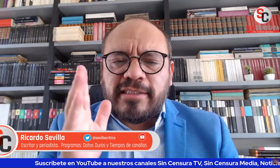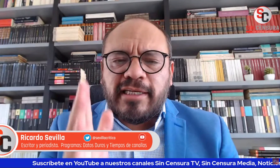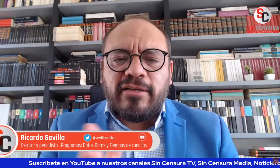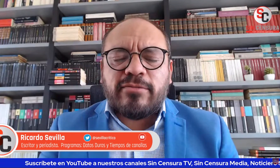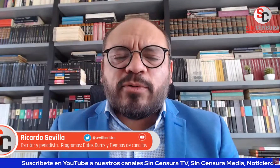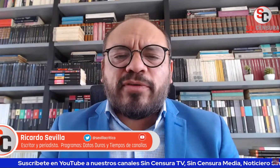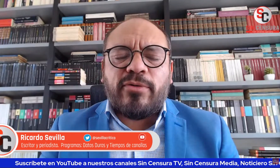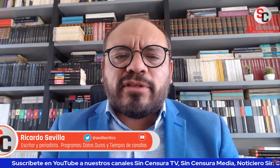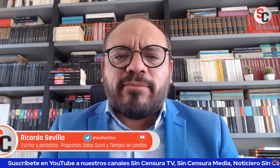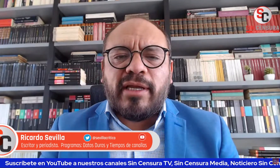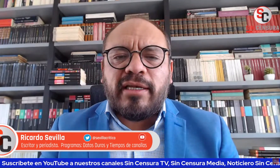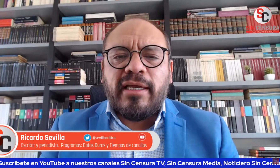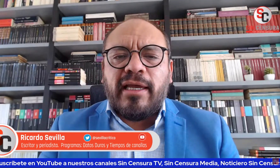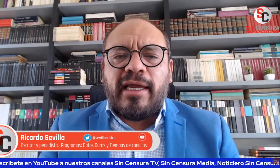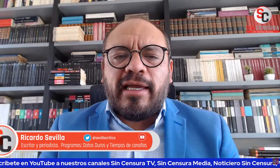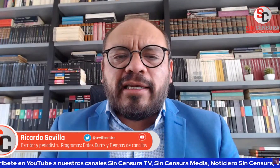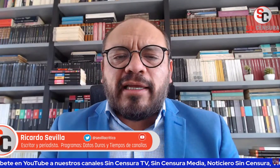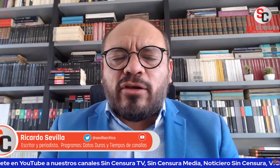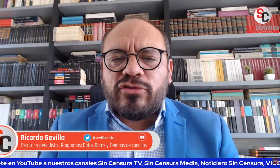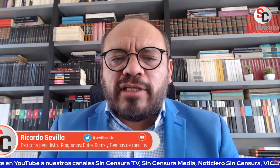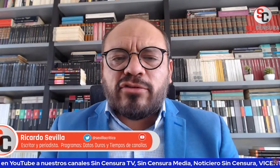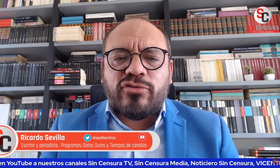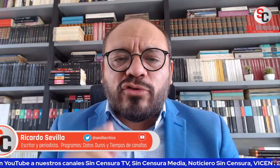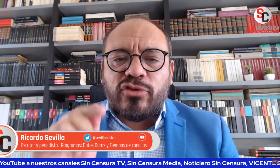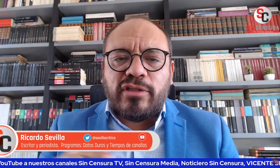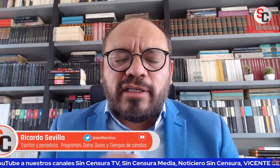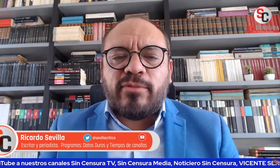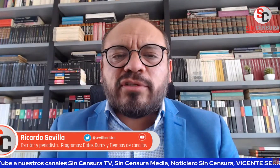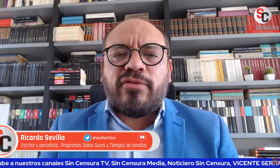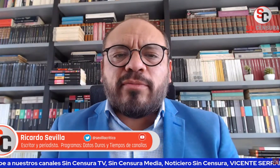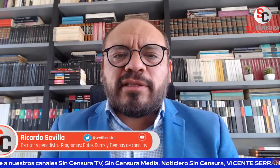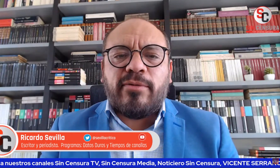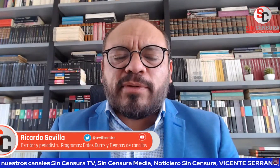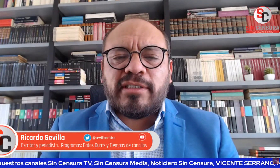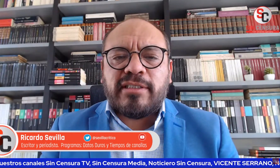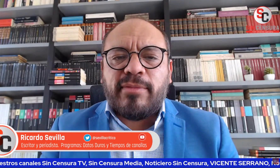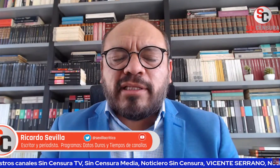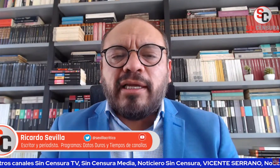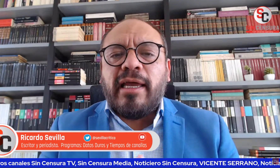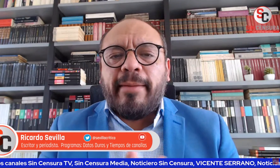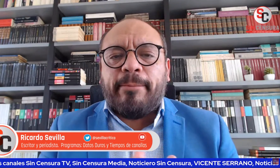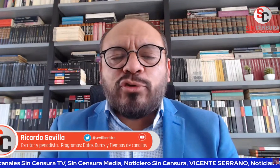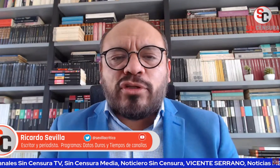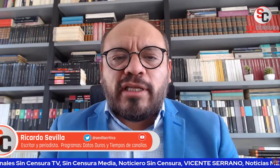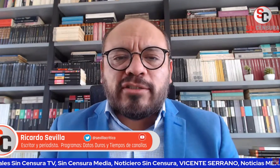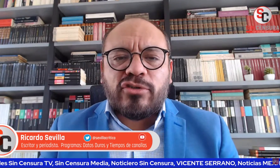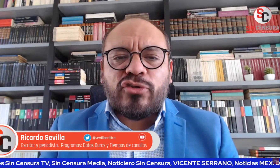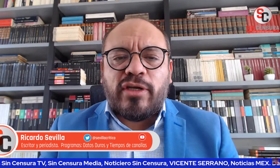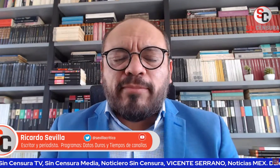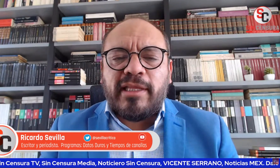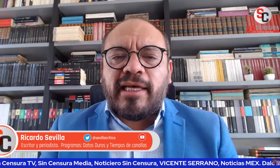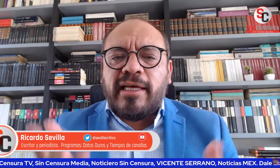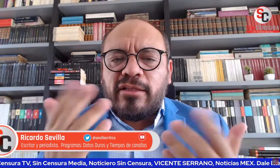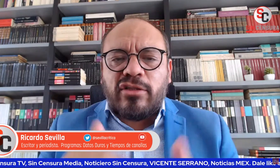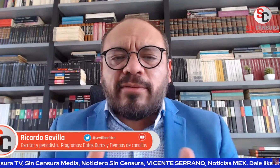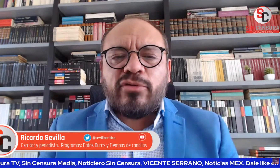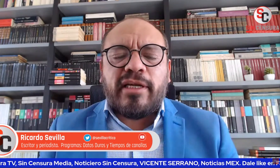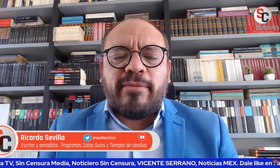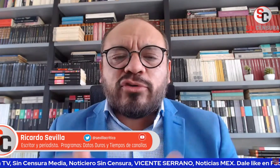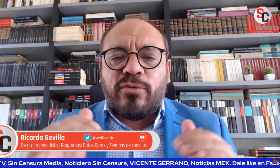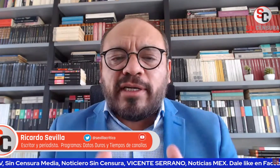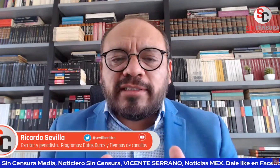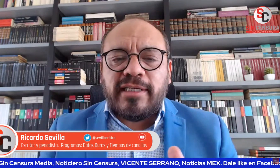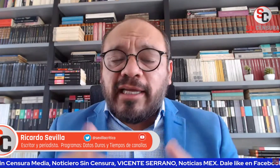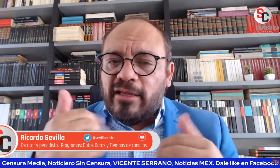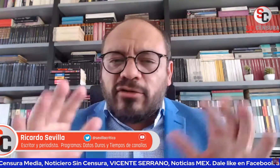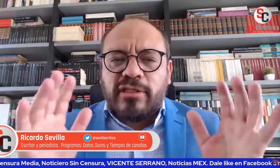días. Síganos, por favor, también en los datos duros. Hoy tenemos informativo precisamente en punto de las 8:30, donde